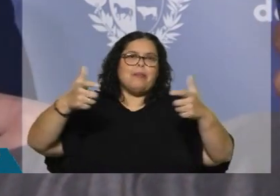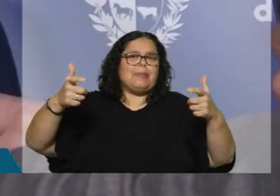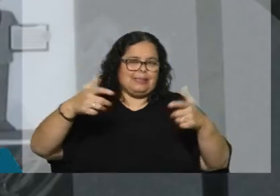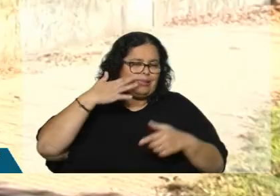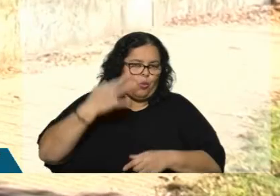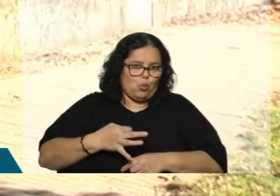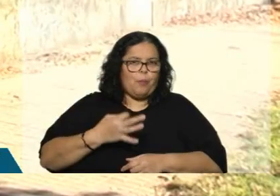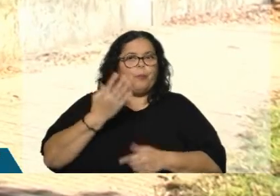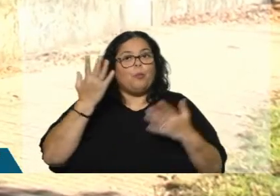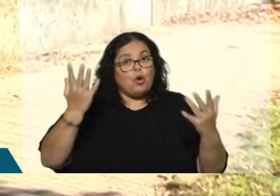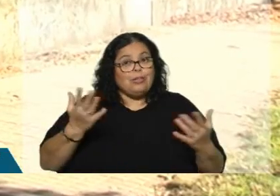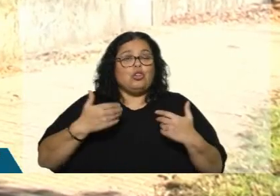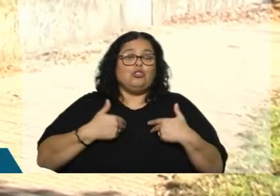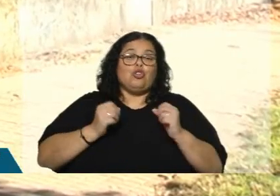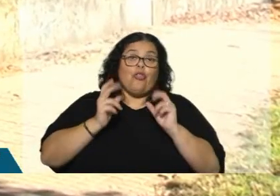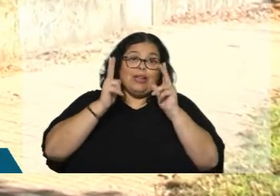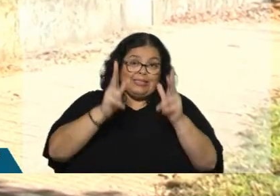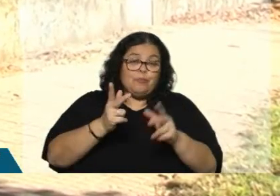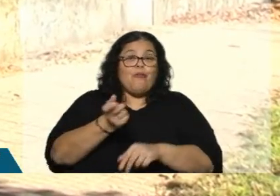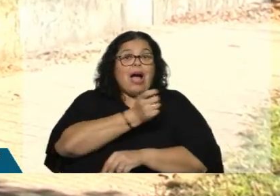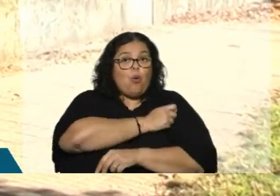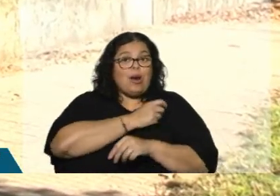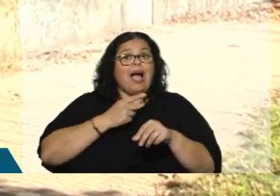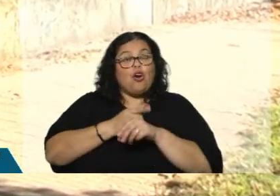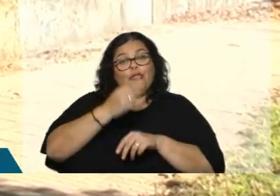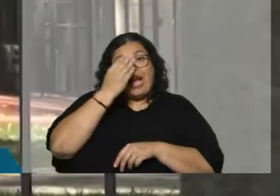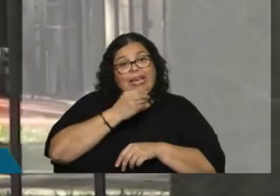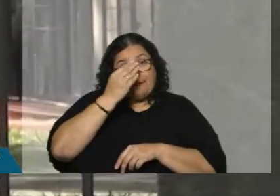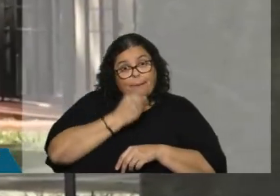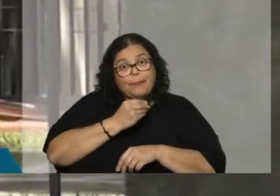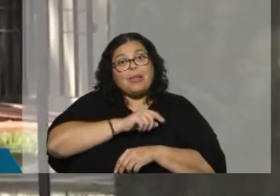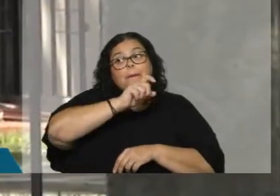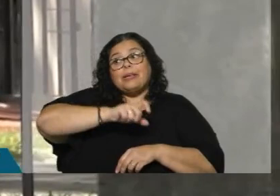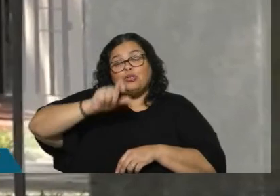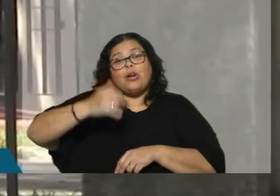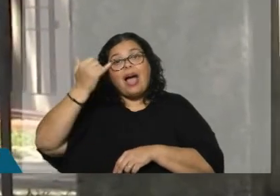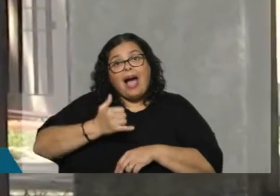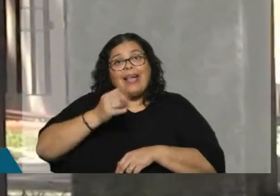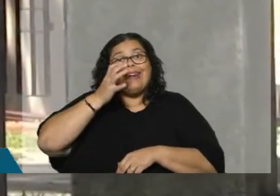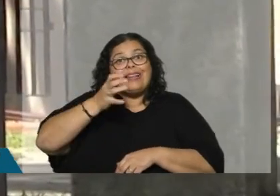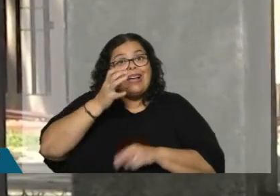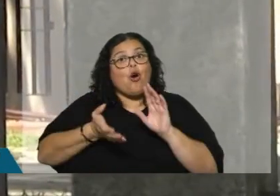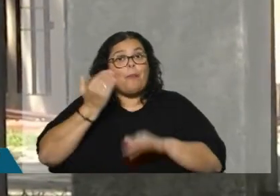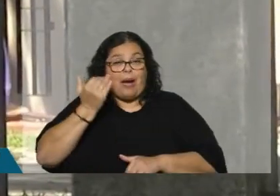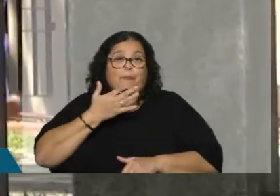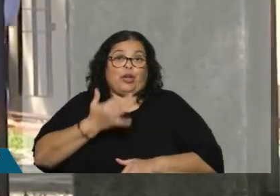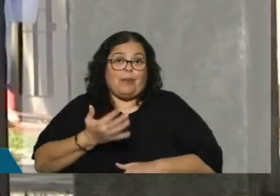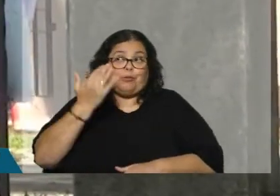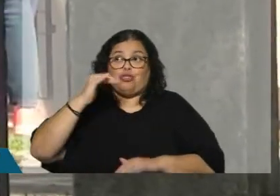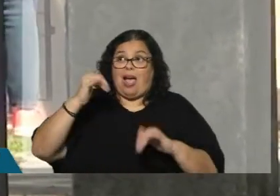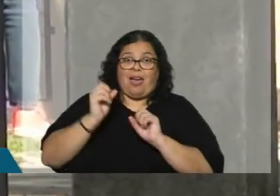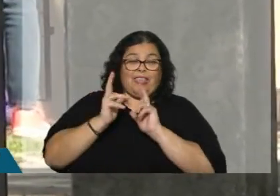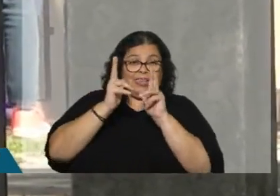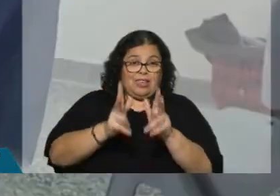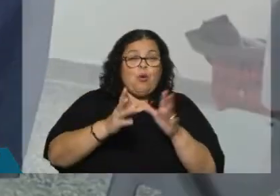la herramienta que tenemos, que es la vacunación antigripal, y en virtud que la población vulnerable, aquella que identificamos desde el Ministerio de